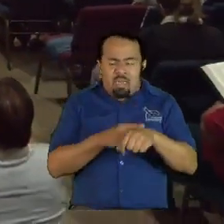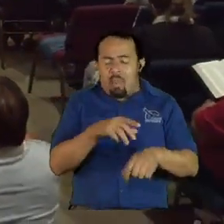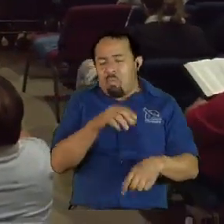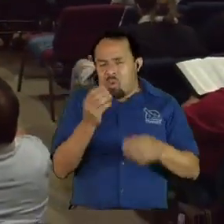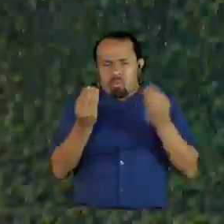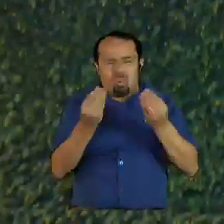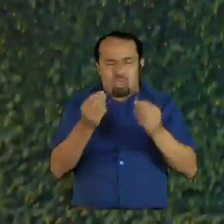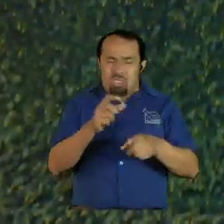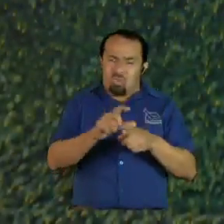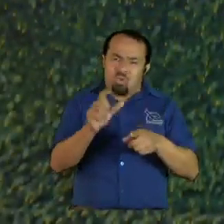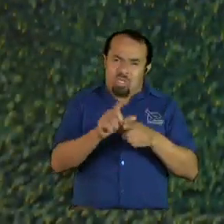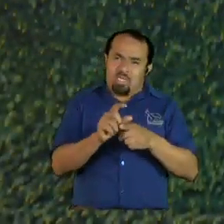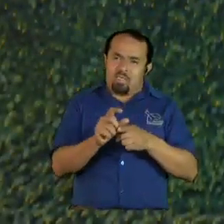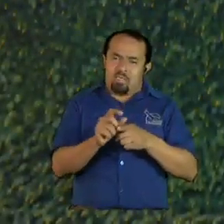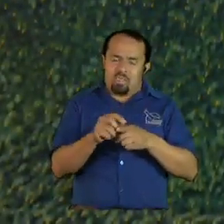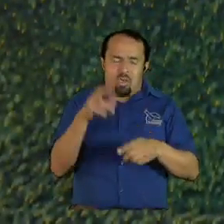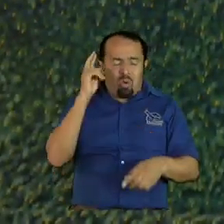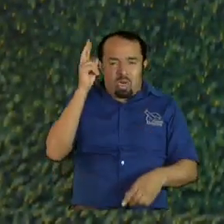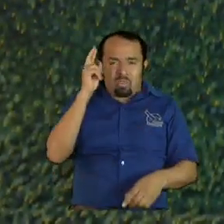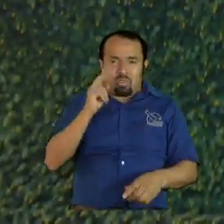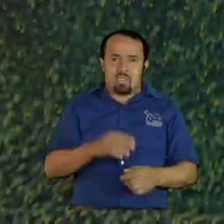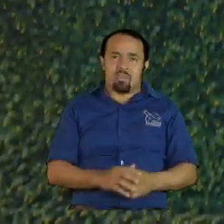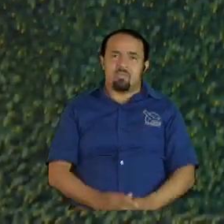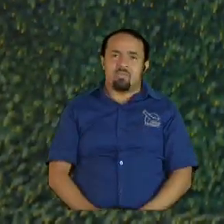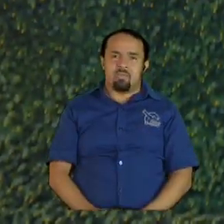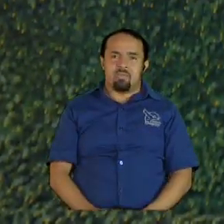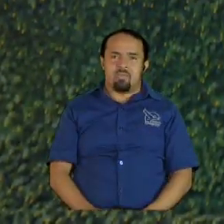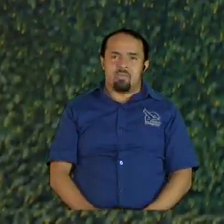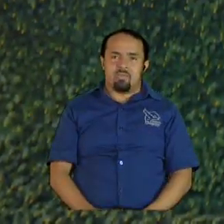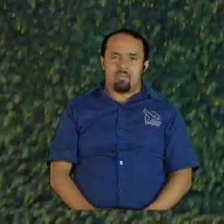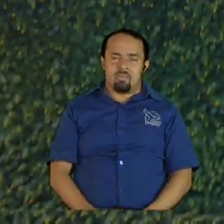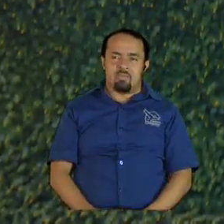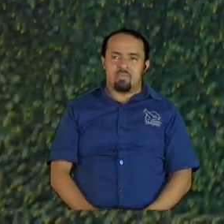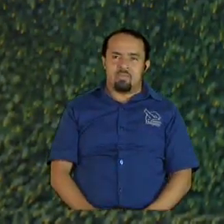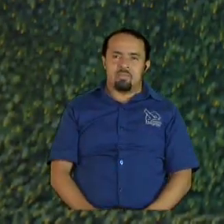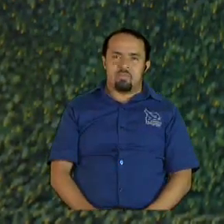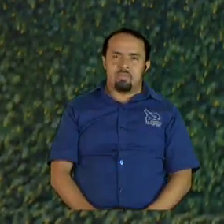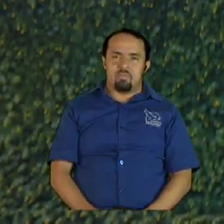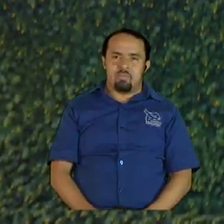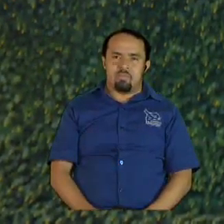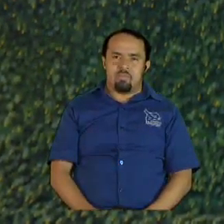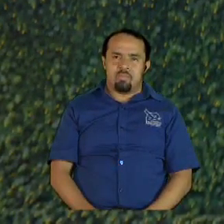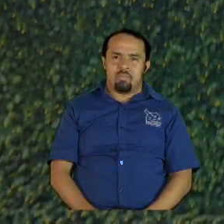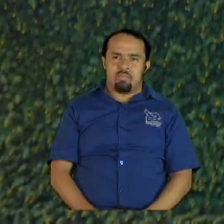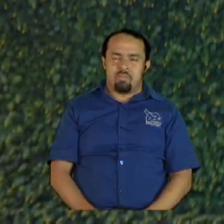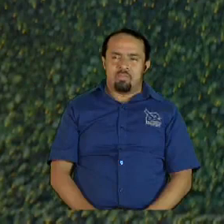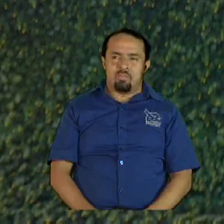despotricar. Ya, hermano, ya va 8 meses. ¿Y eso qué?